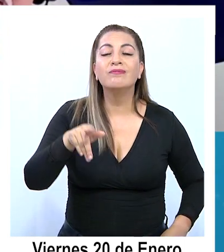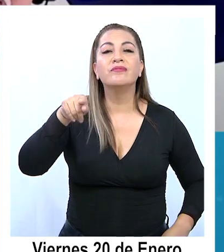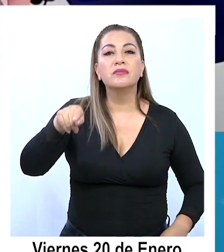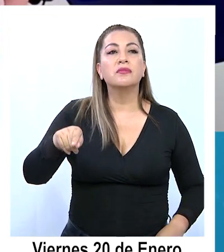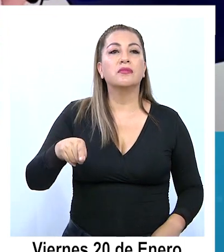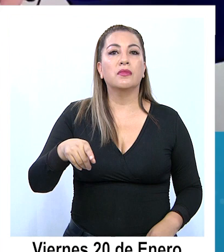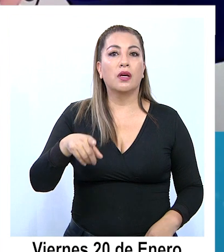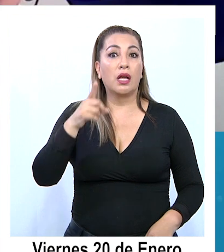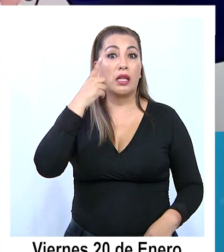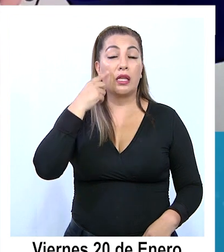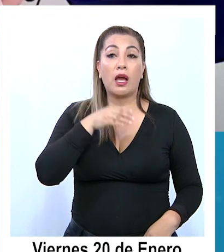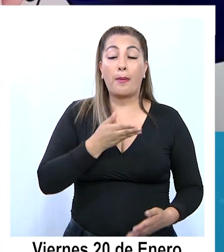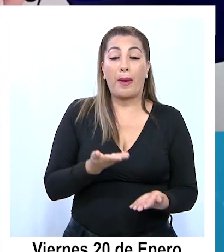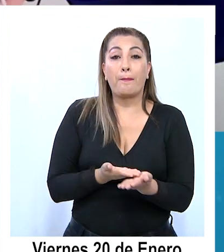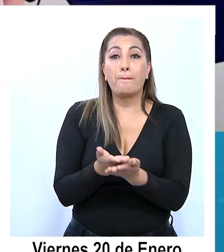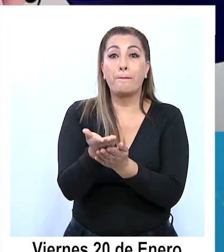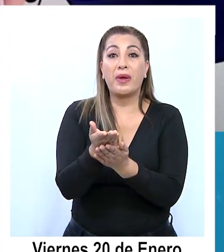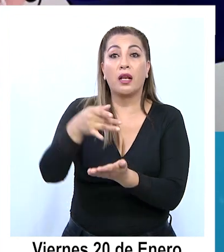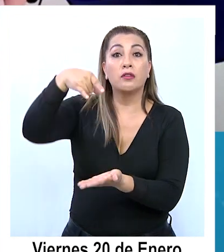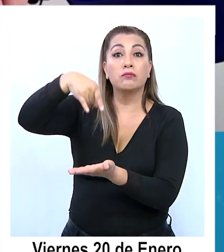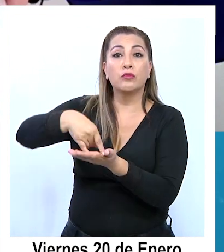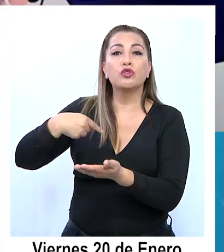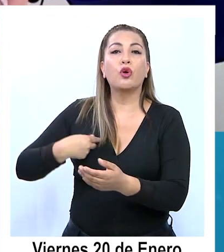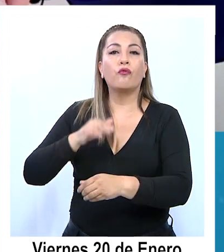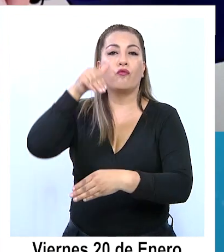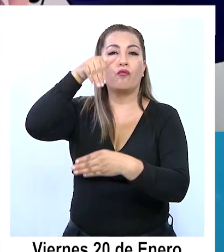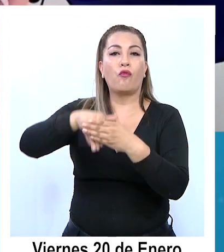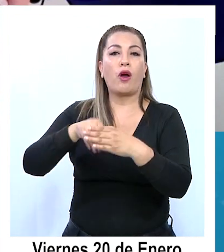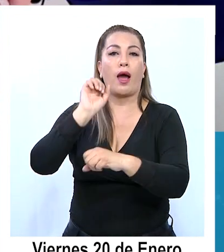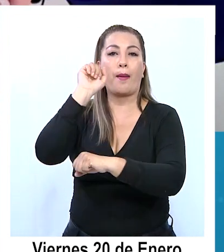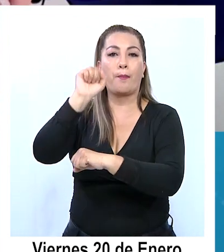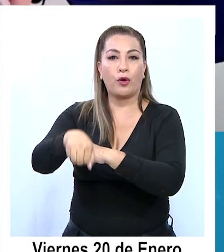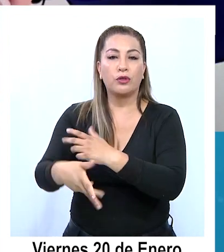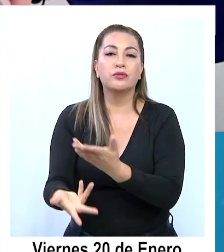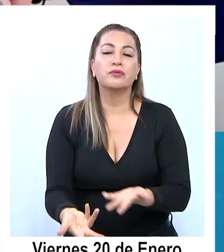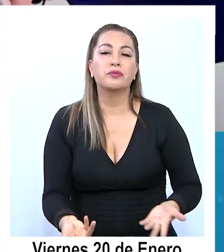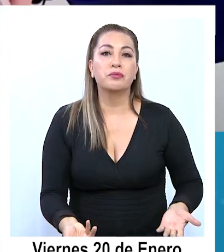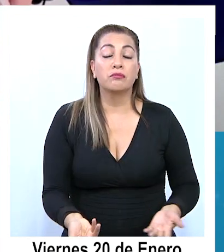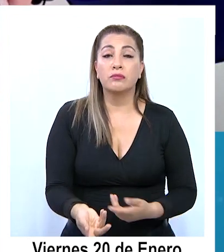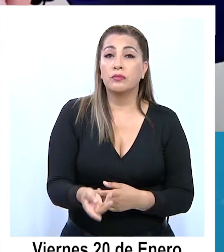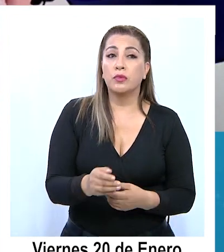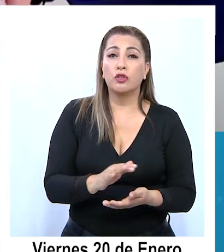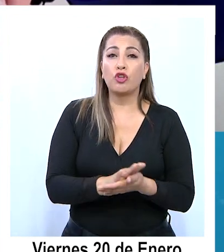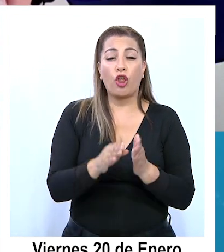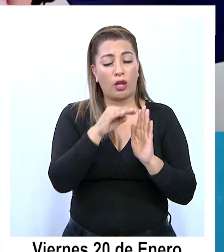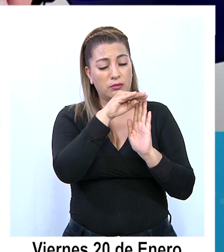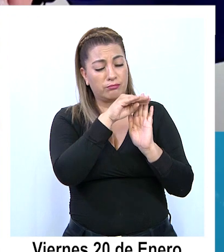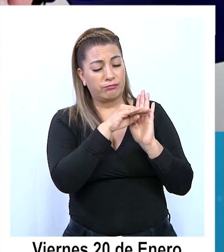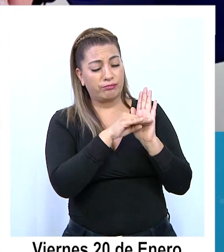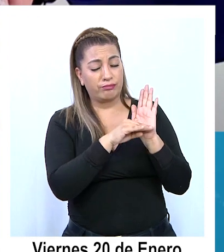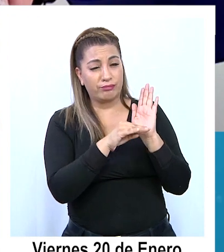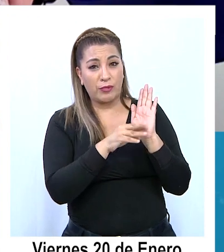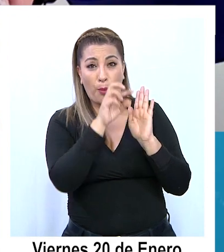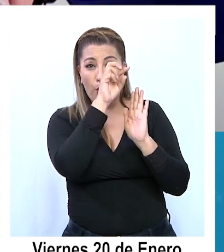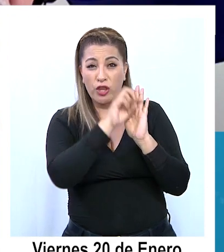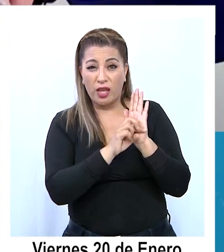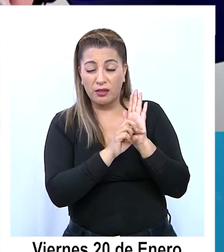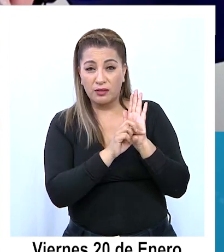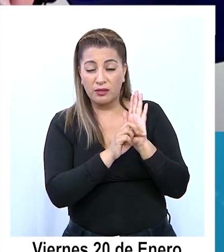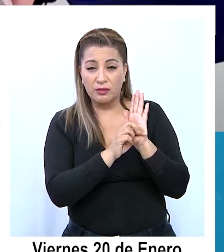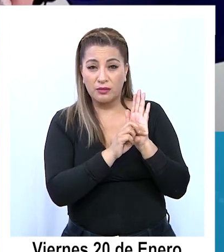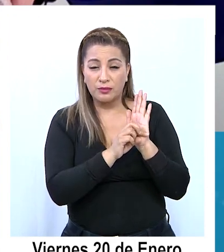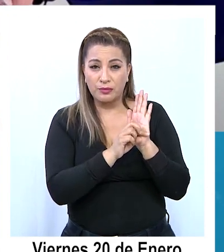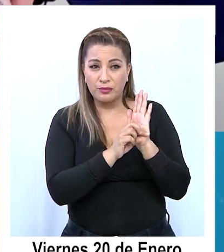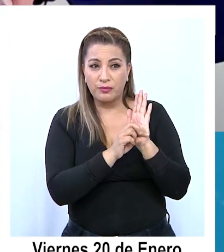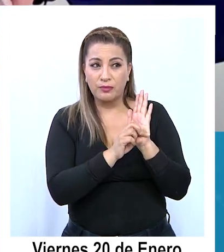día que lleguen al Congreso van a tener mi voto favorable. Pero todas esas medidas, todos esos proyectos,